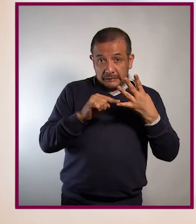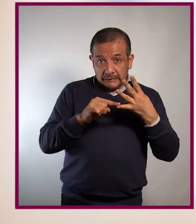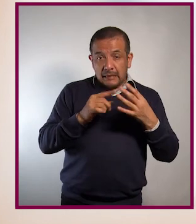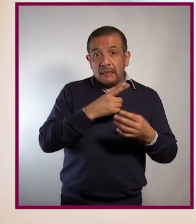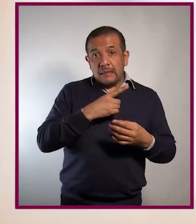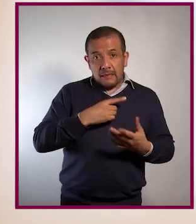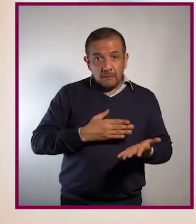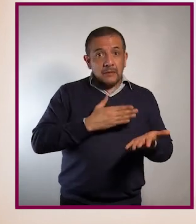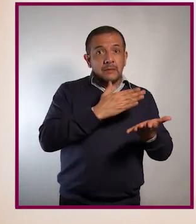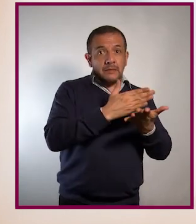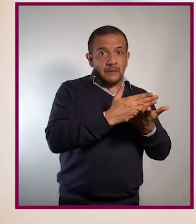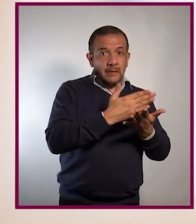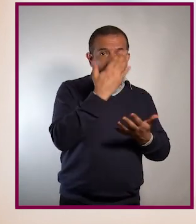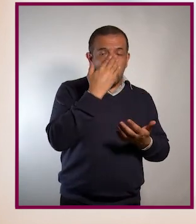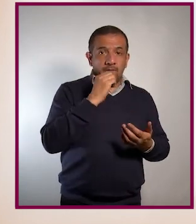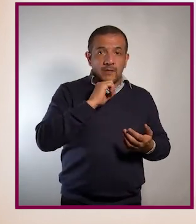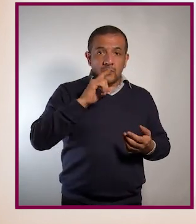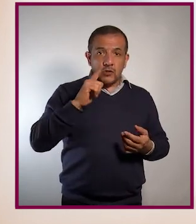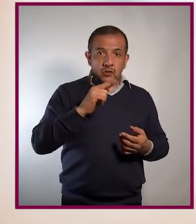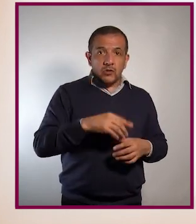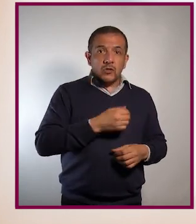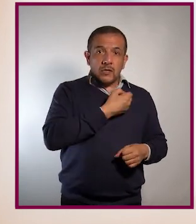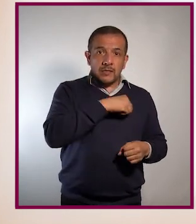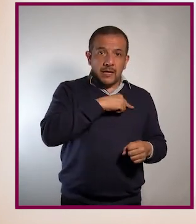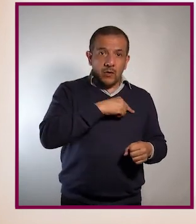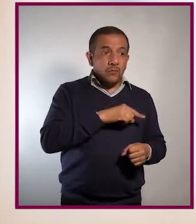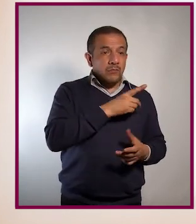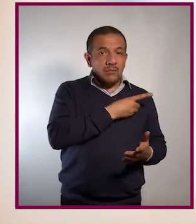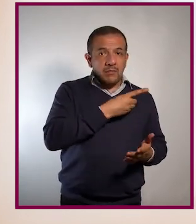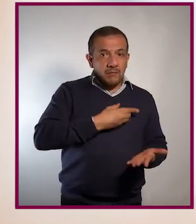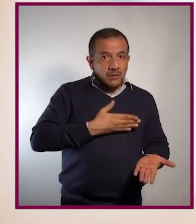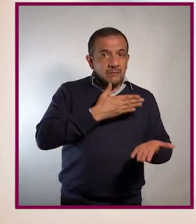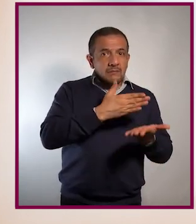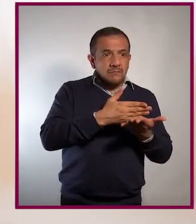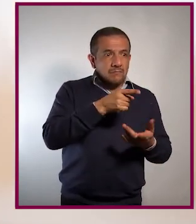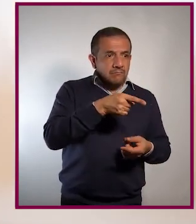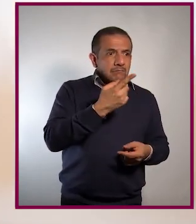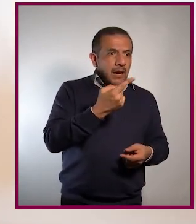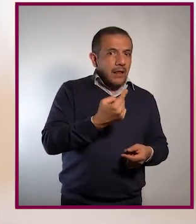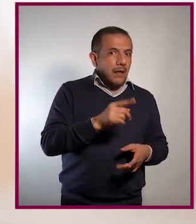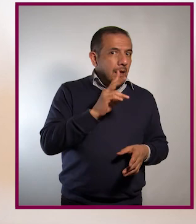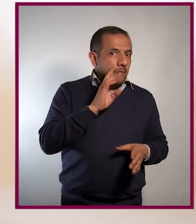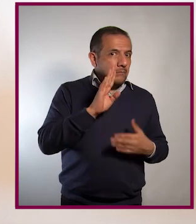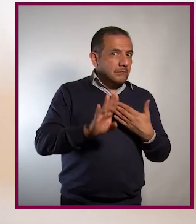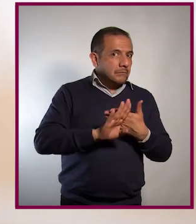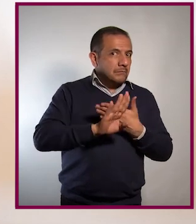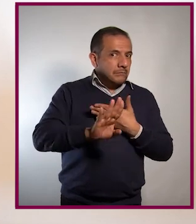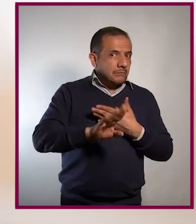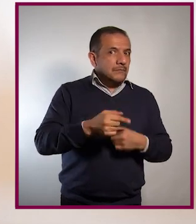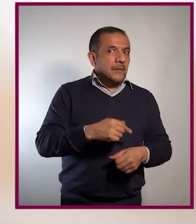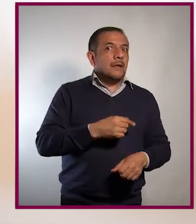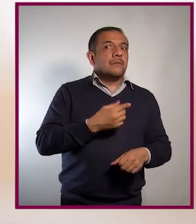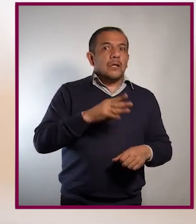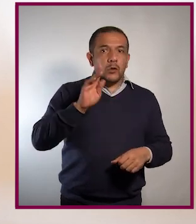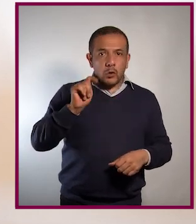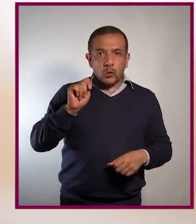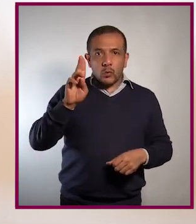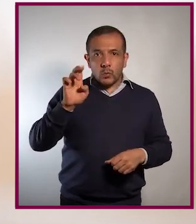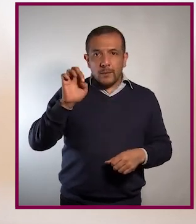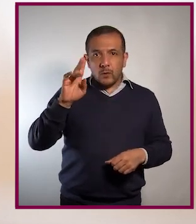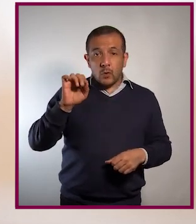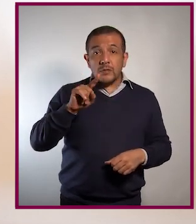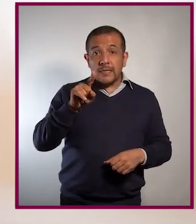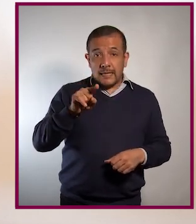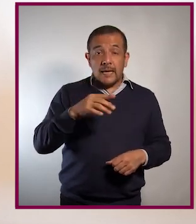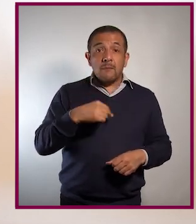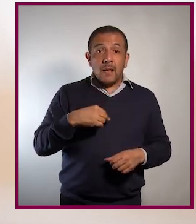hay que acudir con una persona profesional de la salud inmediatamente. Para descartar tuberculosis, realizará